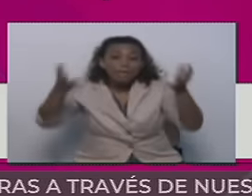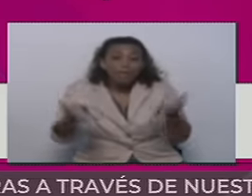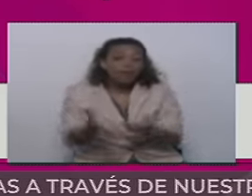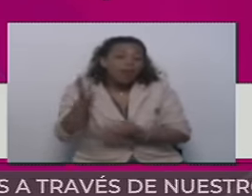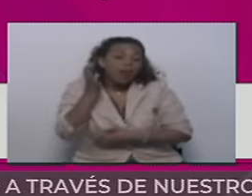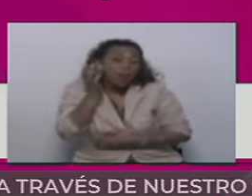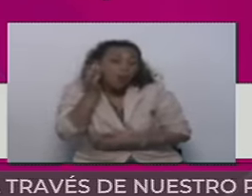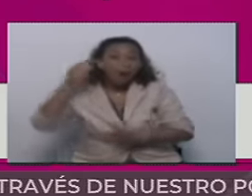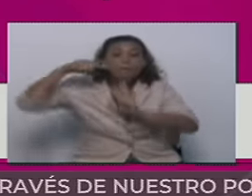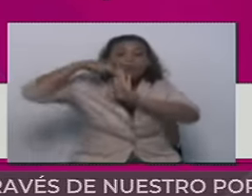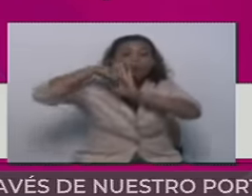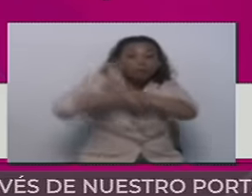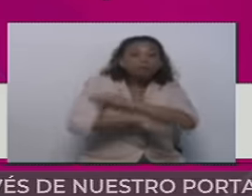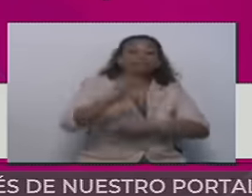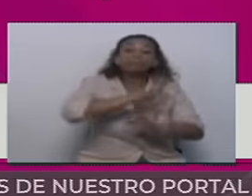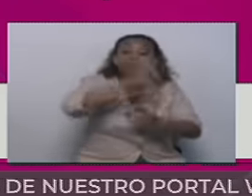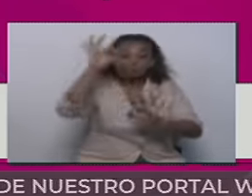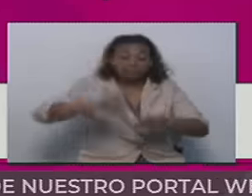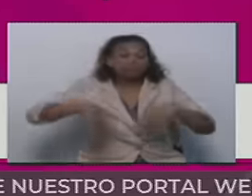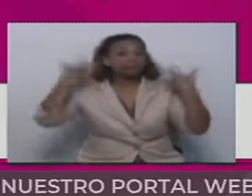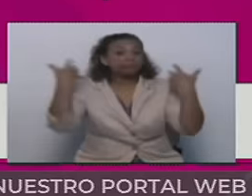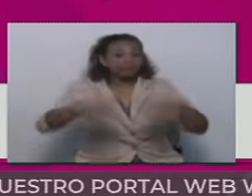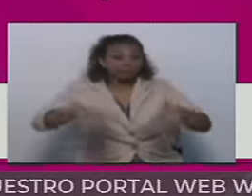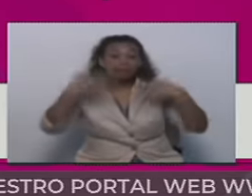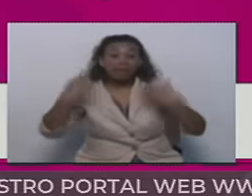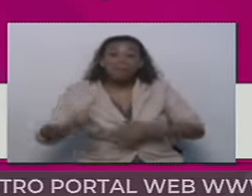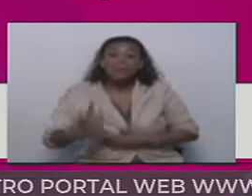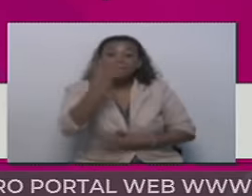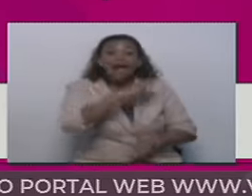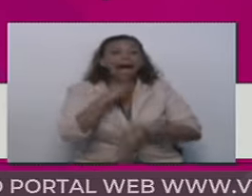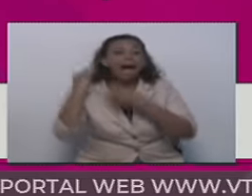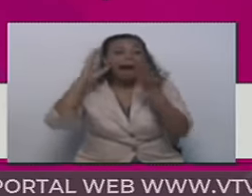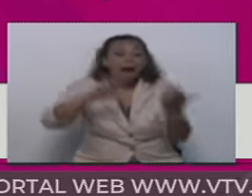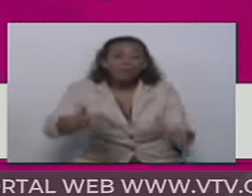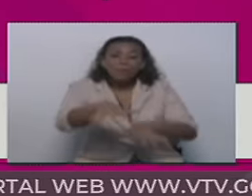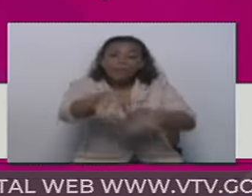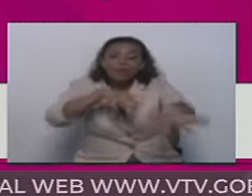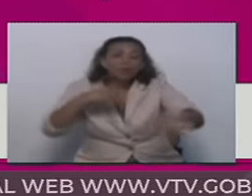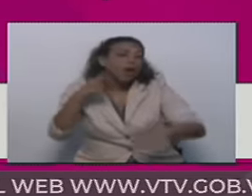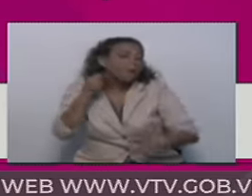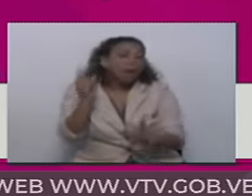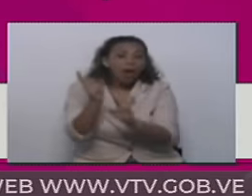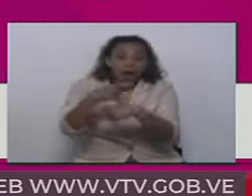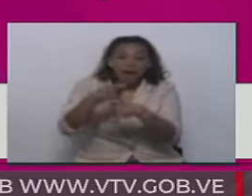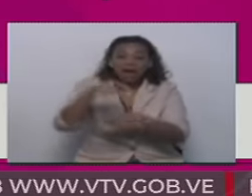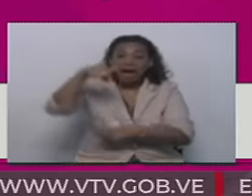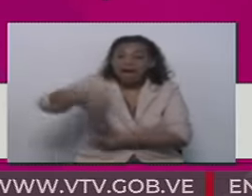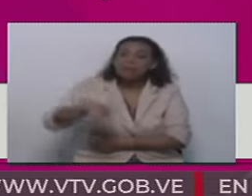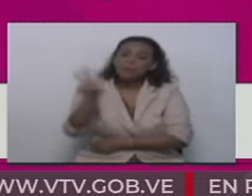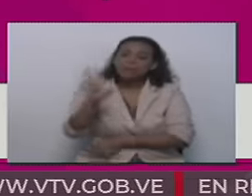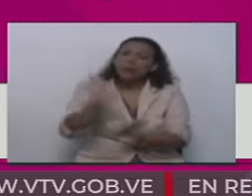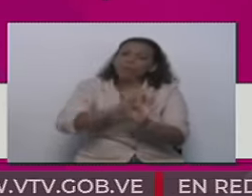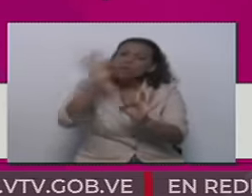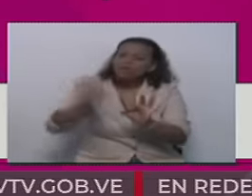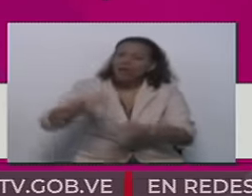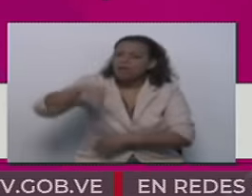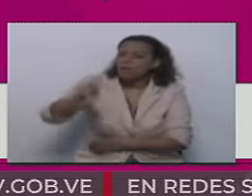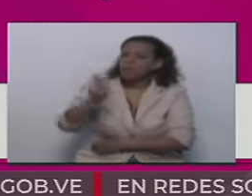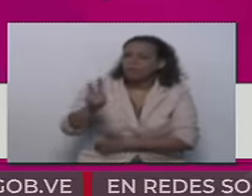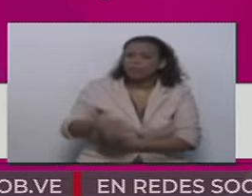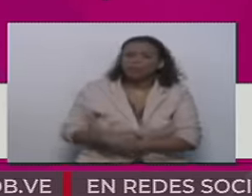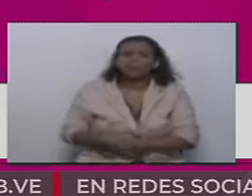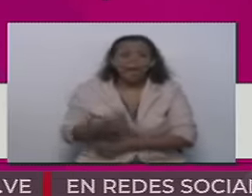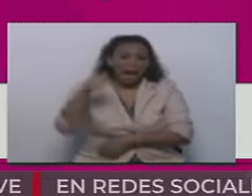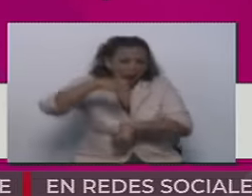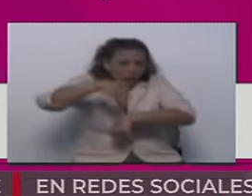hemos profundizado los diagnósticos. ¿Verdad? Altísimo. Es la primera causa de muerte en mujeres con cáncer. ¿Y en Venezuela qué porcentaje estamos? Tenemos en